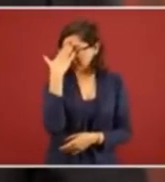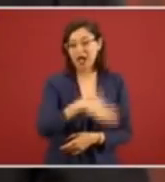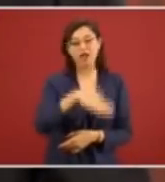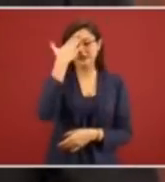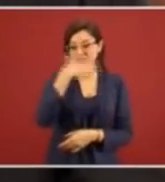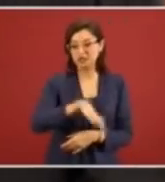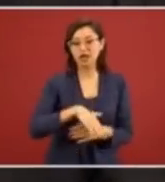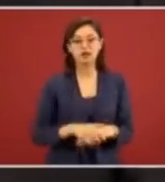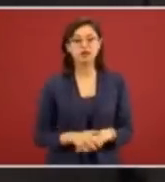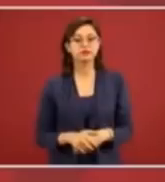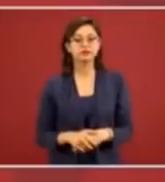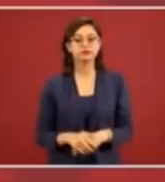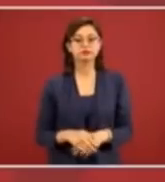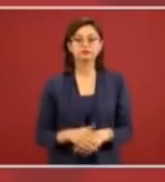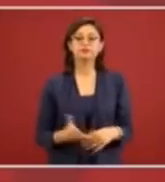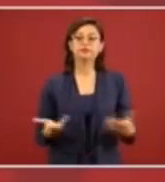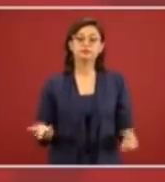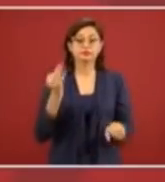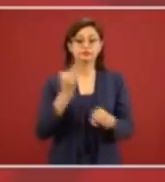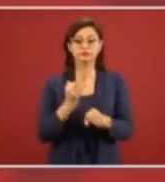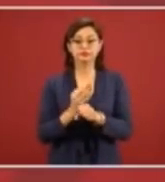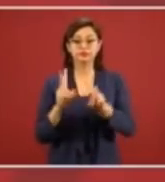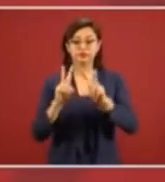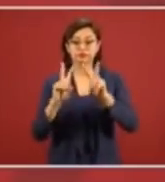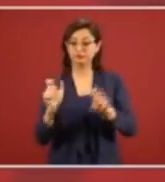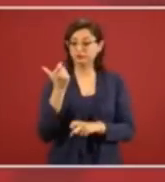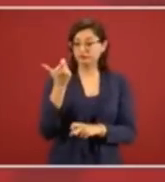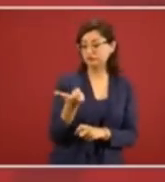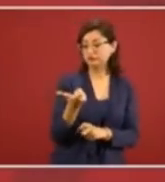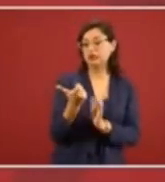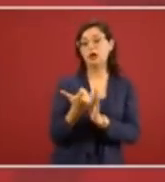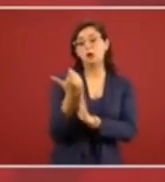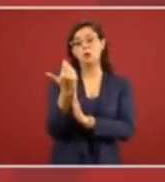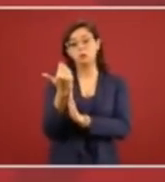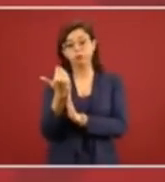ahora por la depreciación del peso, lo que mandan